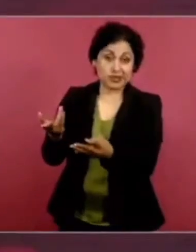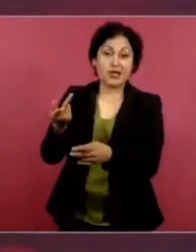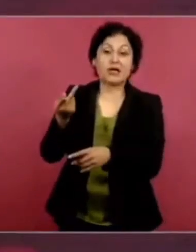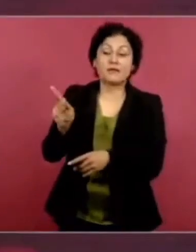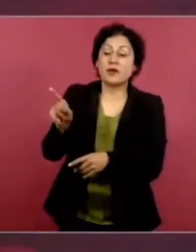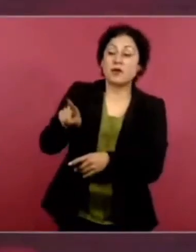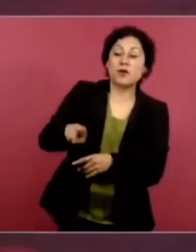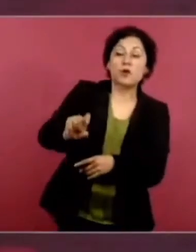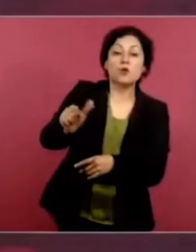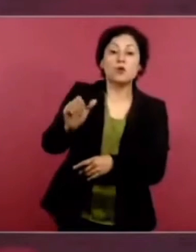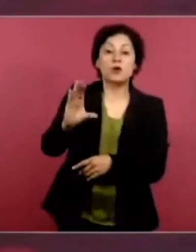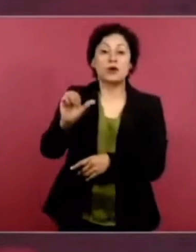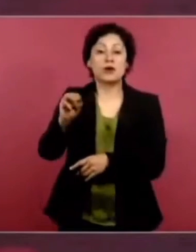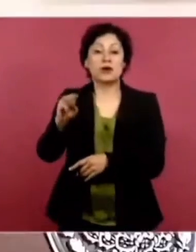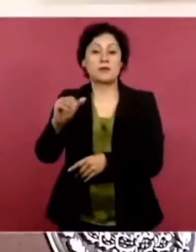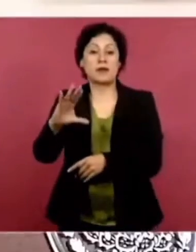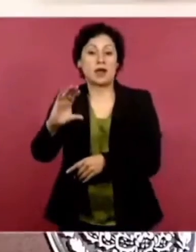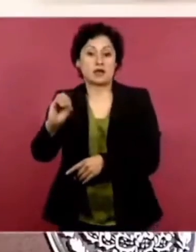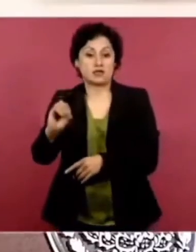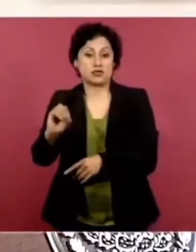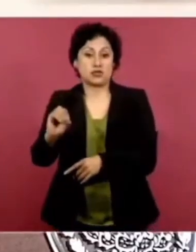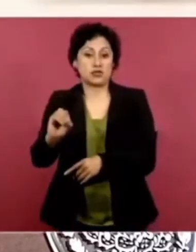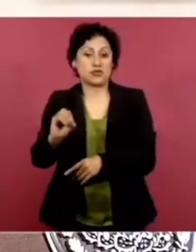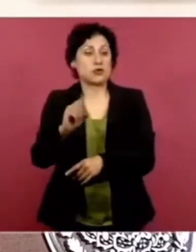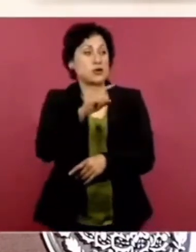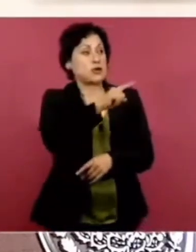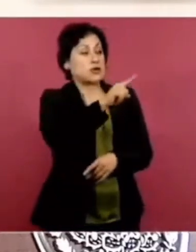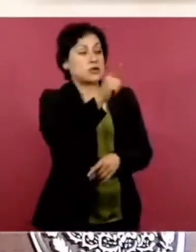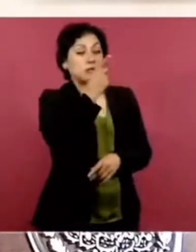Camacho, no,